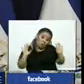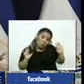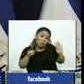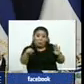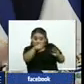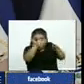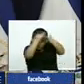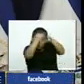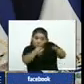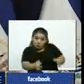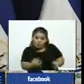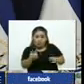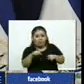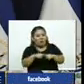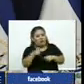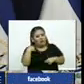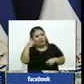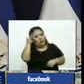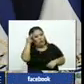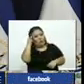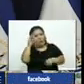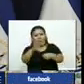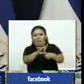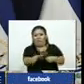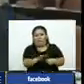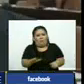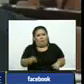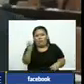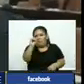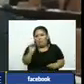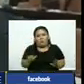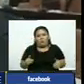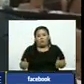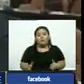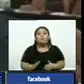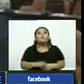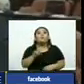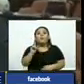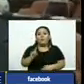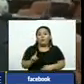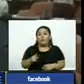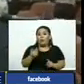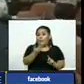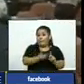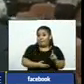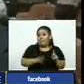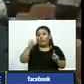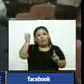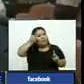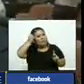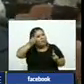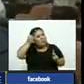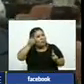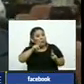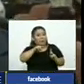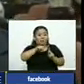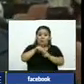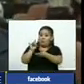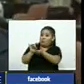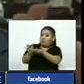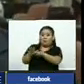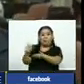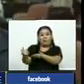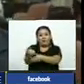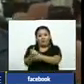aceptaríamos. Evidentemente no lo van a escoger, no tienen el 10% de aprobación. Uno de los primeros en reaccionar ante la expulsión de